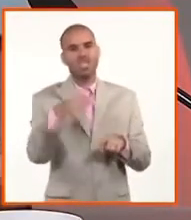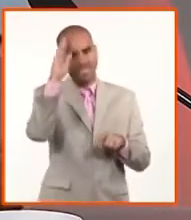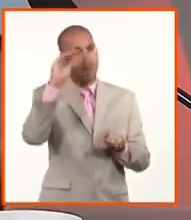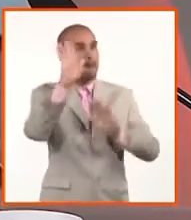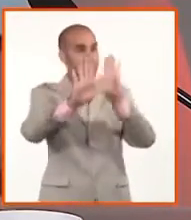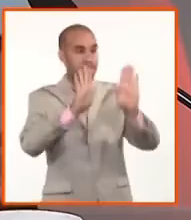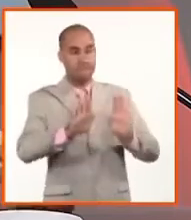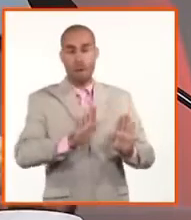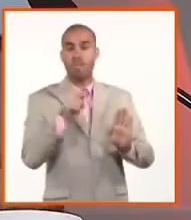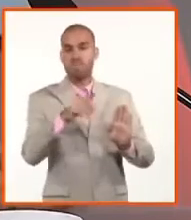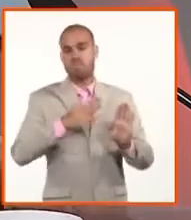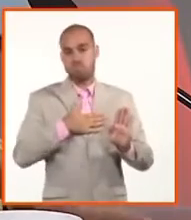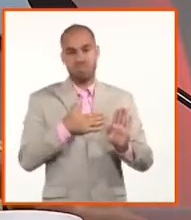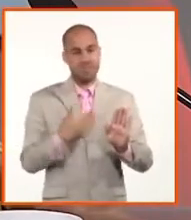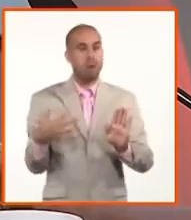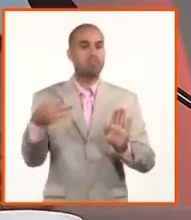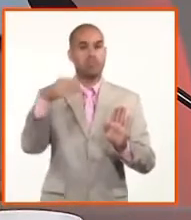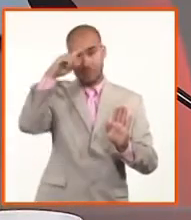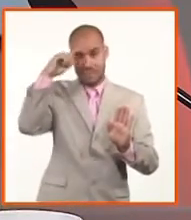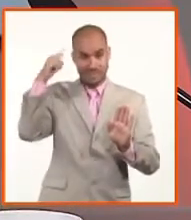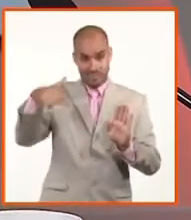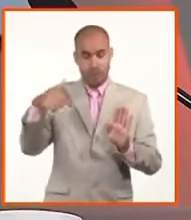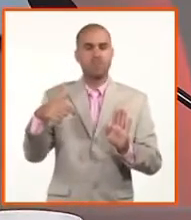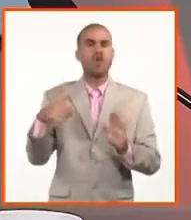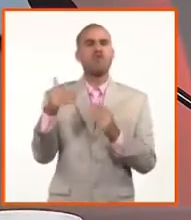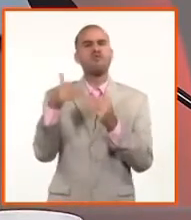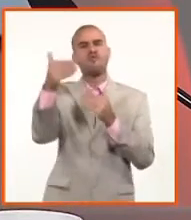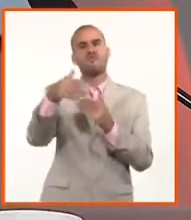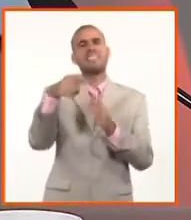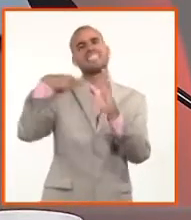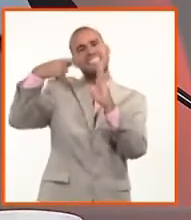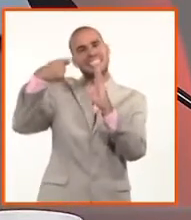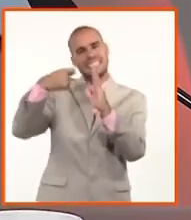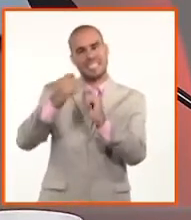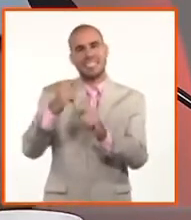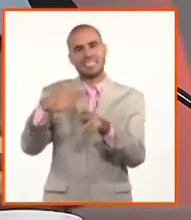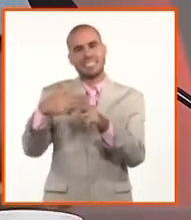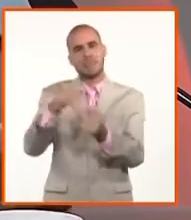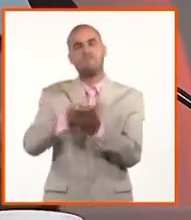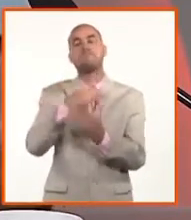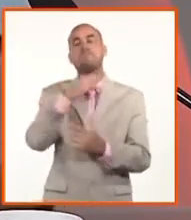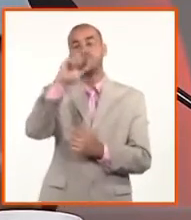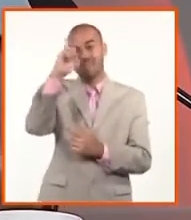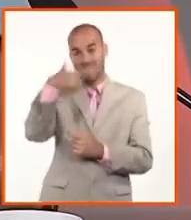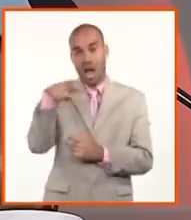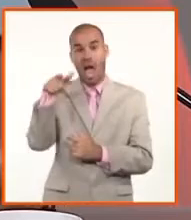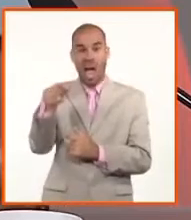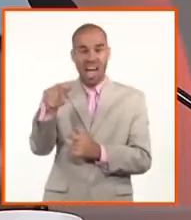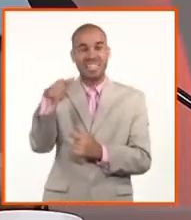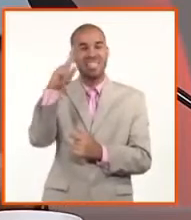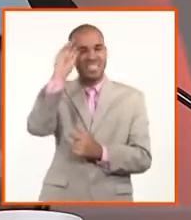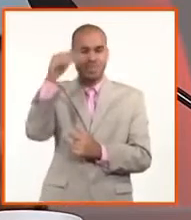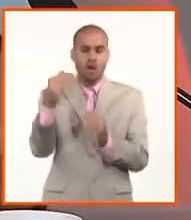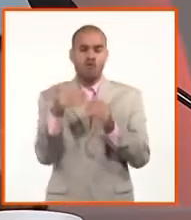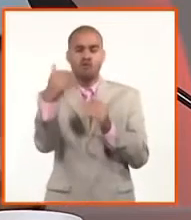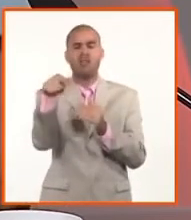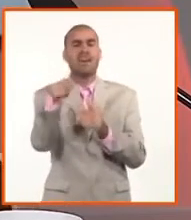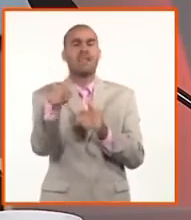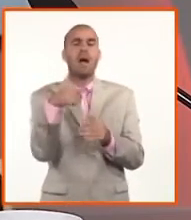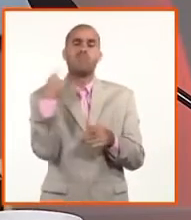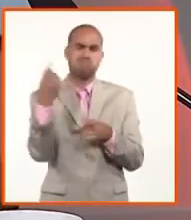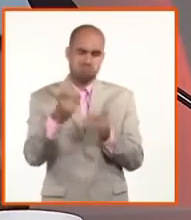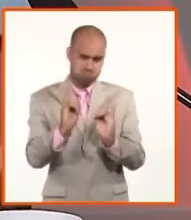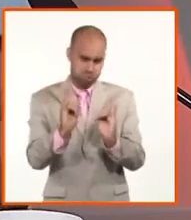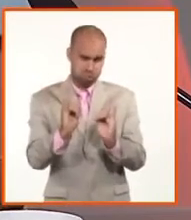Martínez, precisamente frente al Cine Meca, en el sitio donde fueron asesinados, y que es fruto de la colaboración internacional,